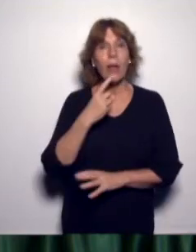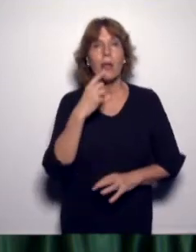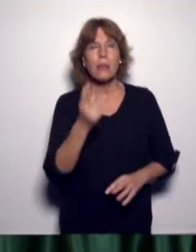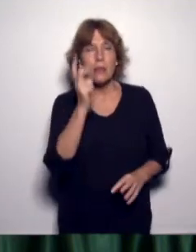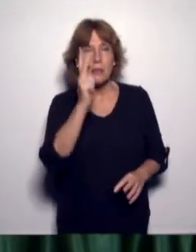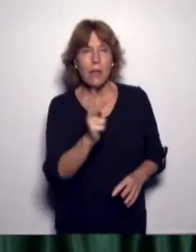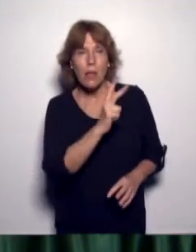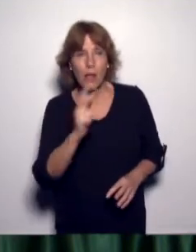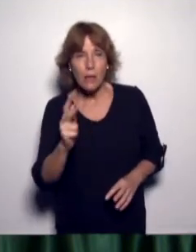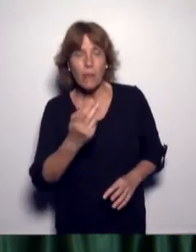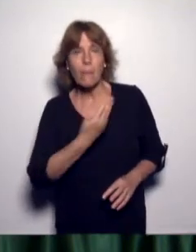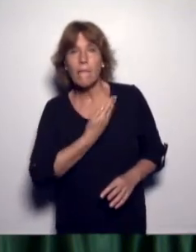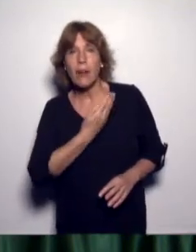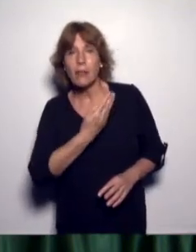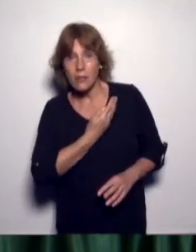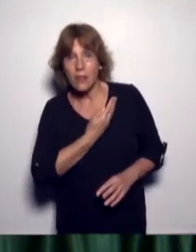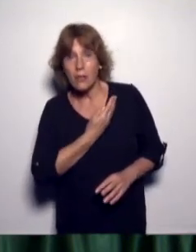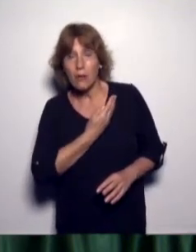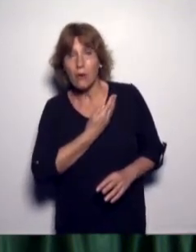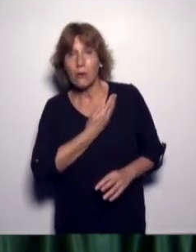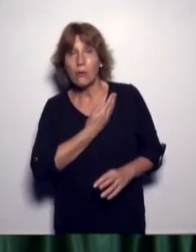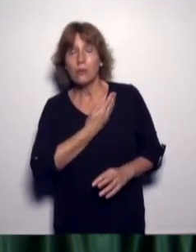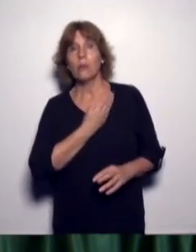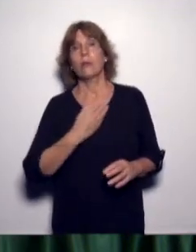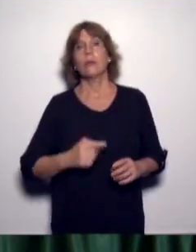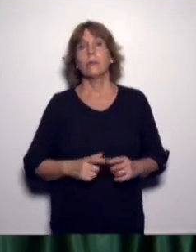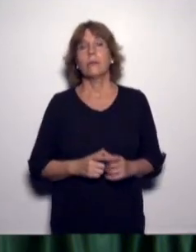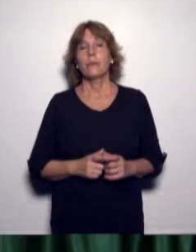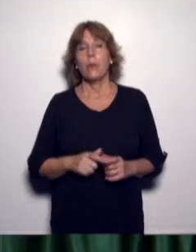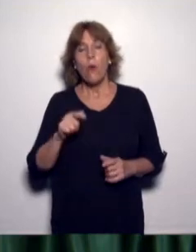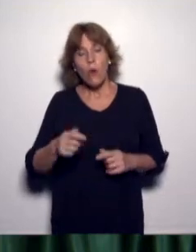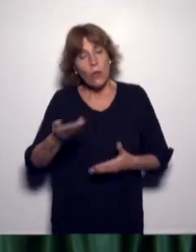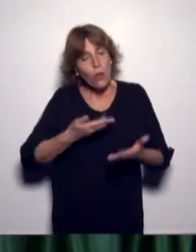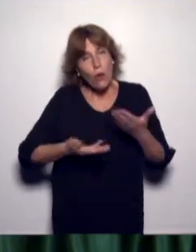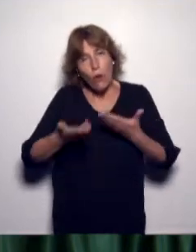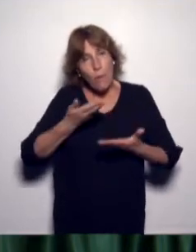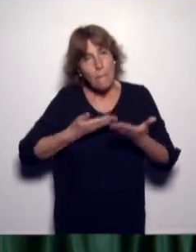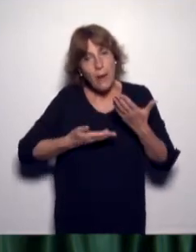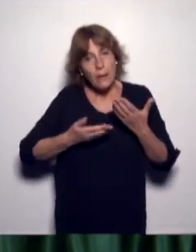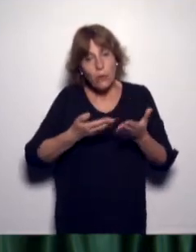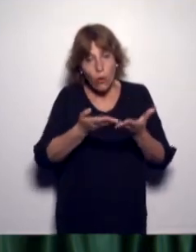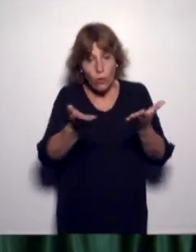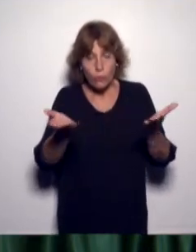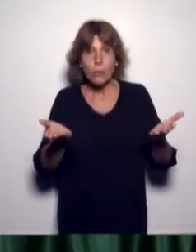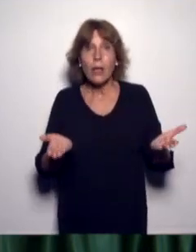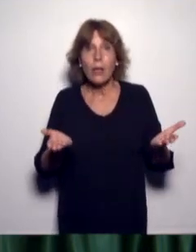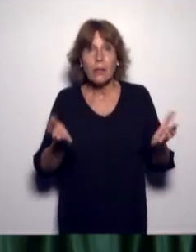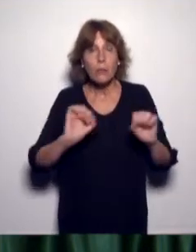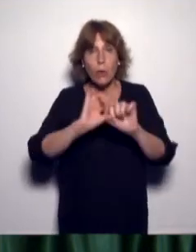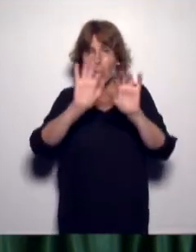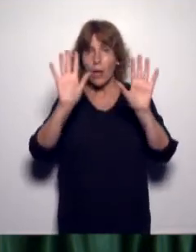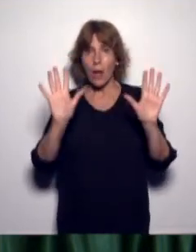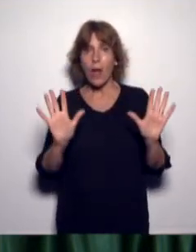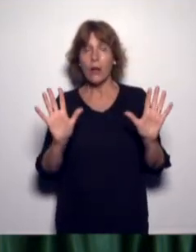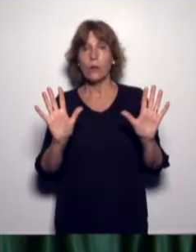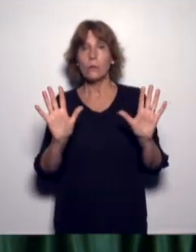número 18, ¿no? Y realmente yo quiero compartirlo hoy con ustedes porque, aparte de ser muy claro,